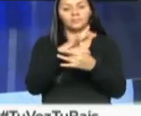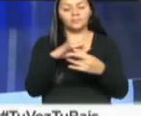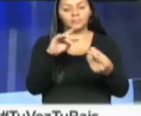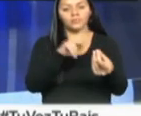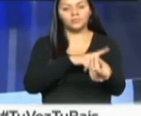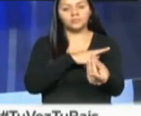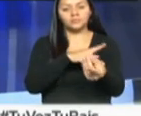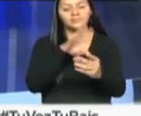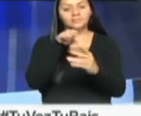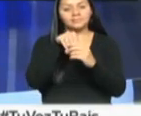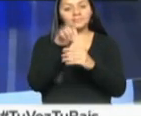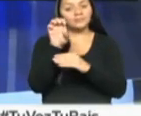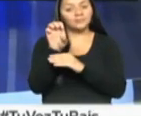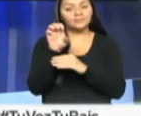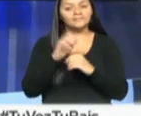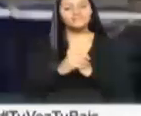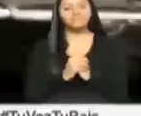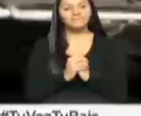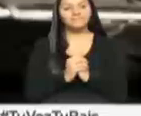el Paralelo Cero.